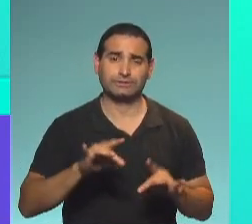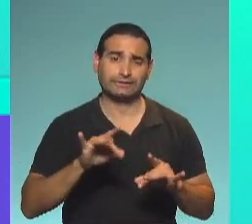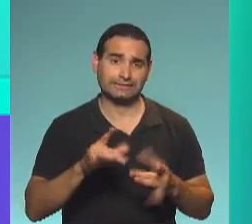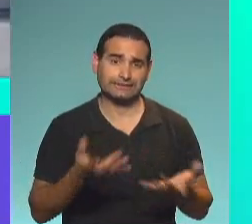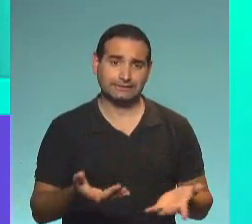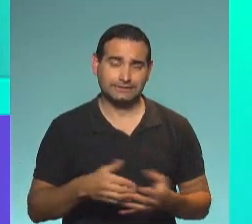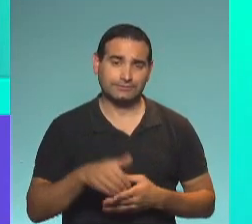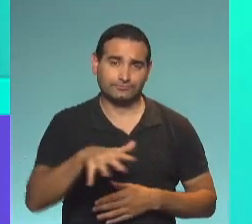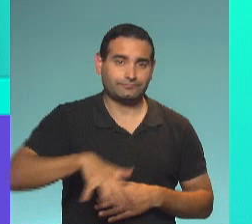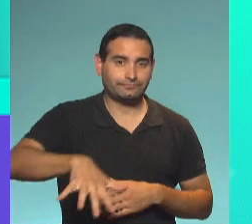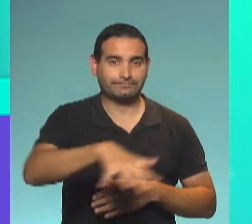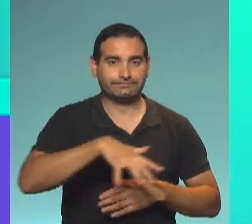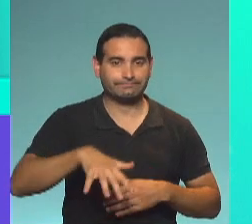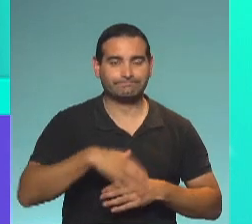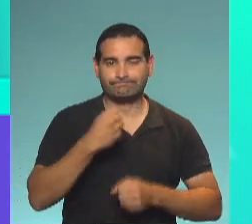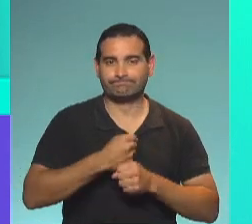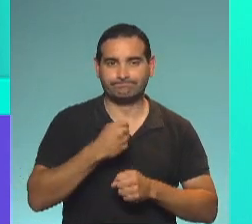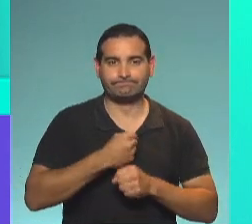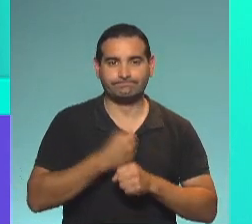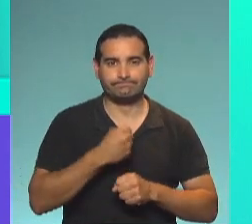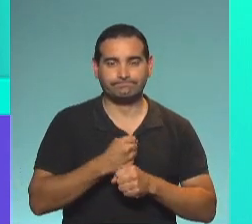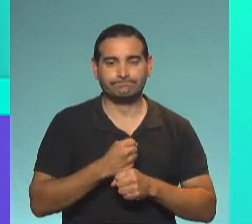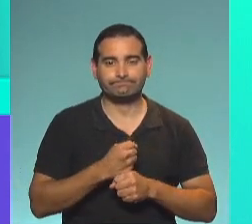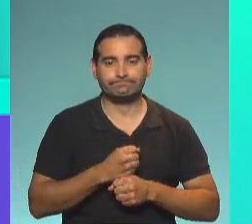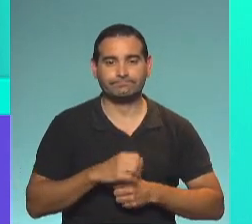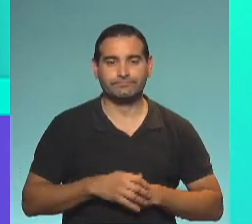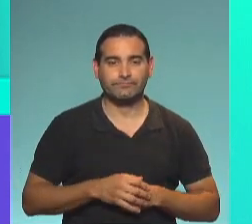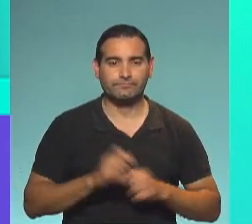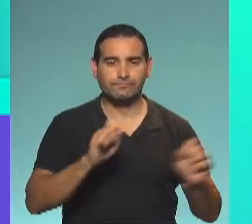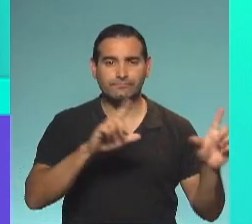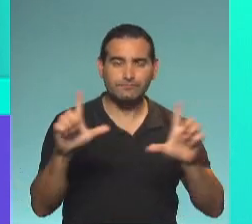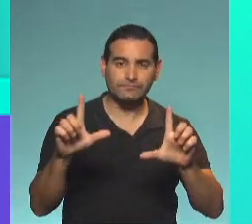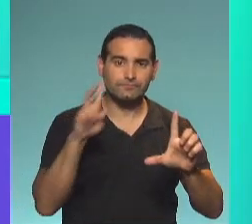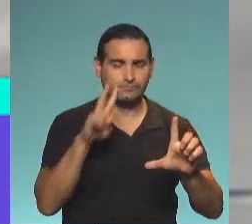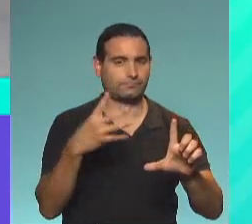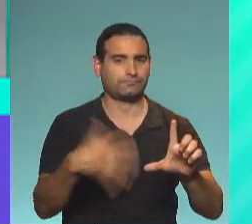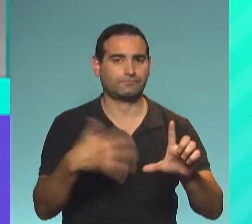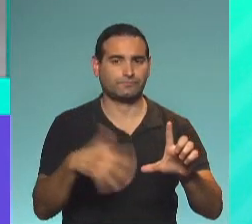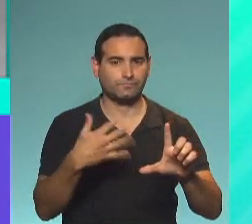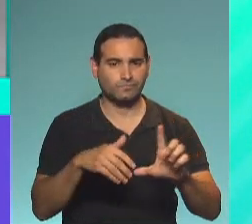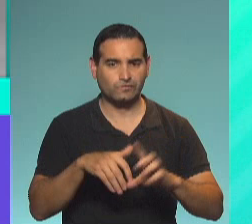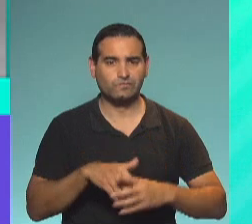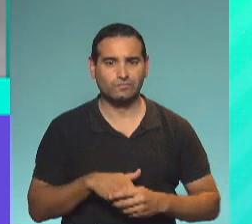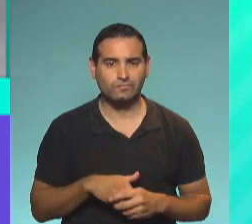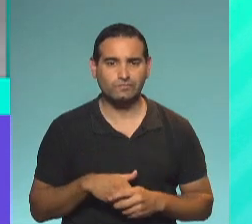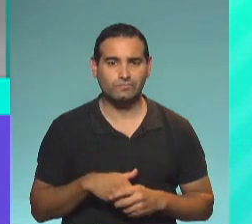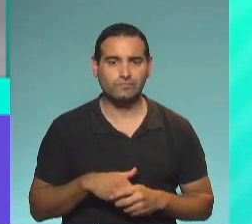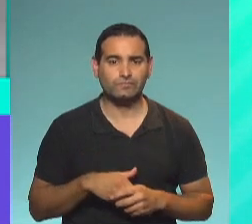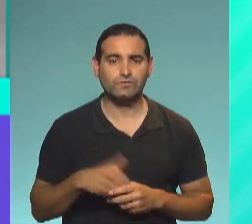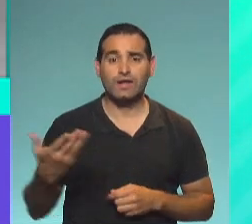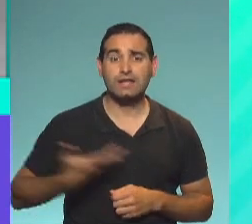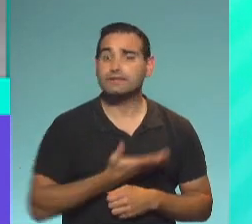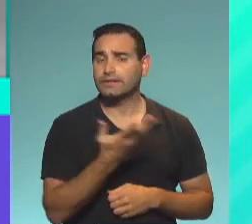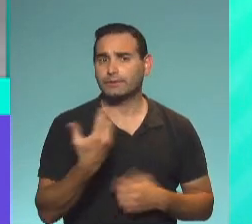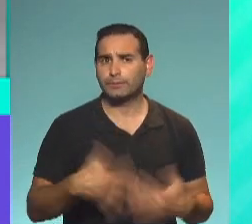claro, en la zona, porque se está trabajando precisamente en el lugar. Las imágenes son impactantes. El accidente fue